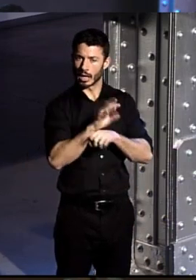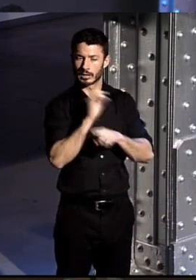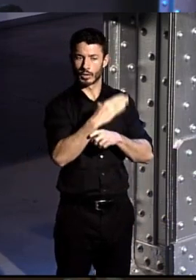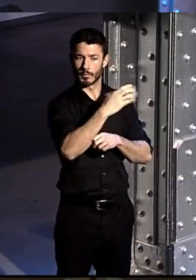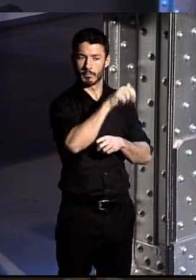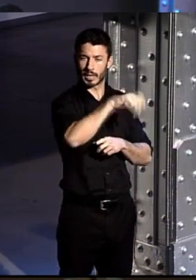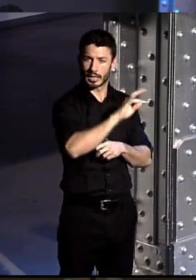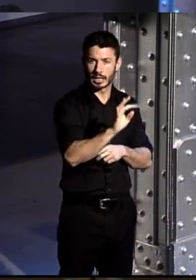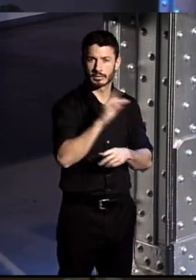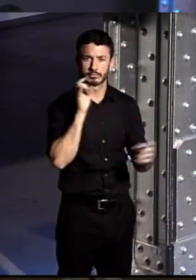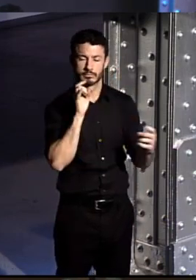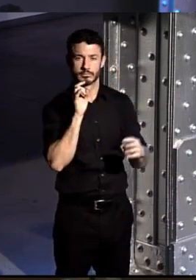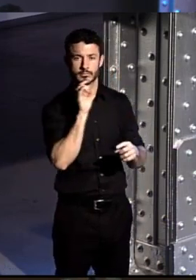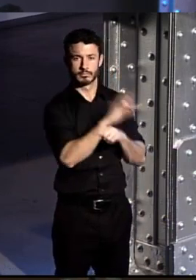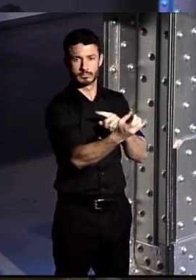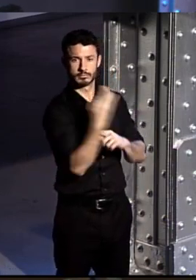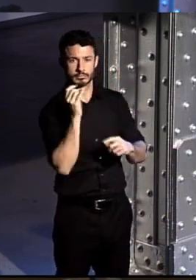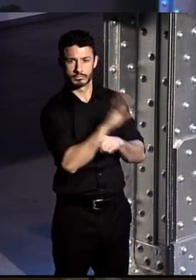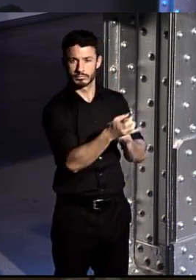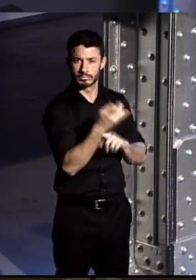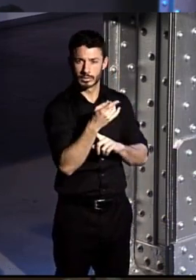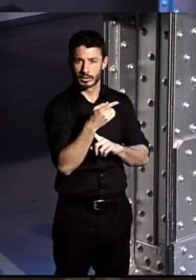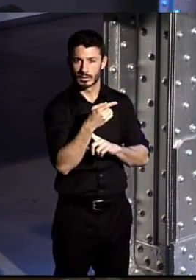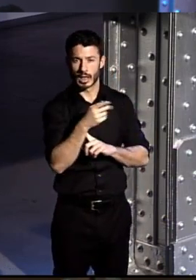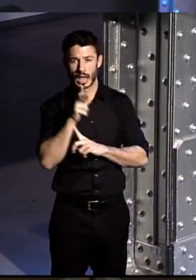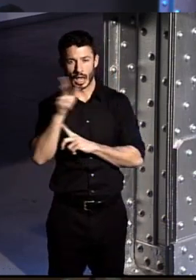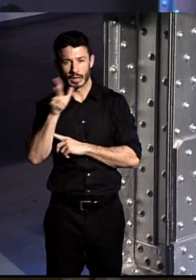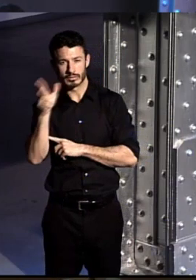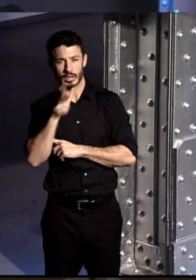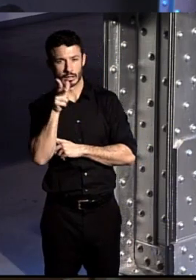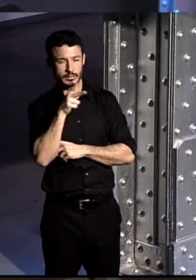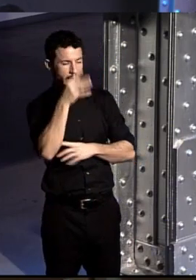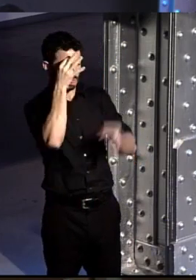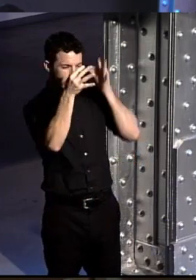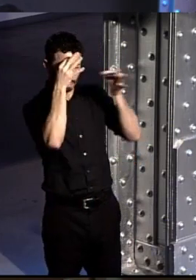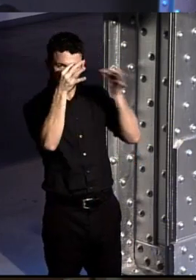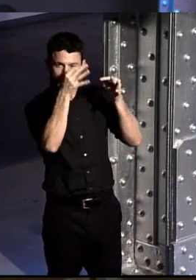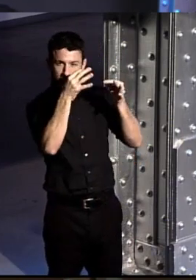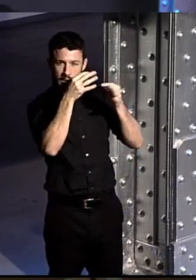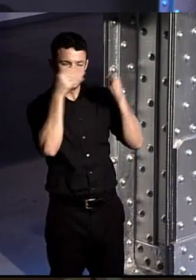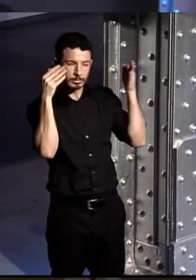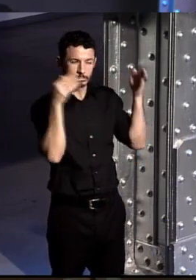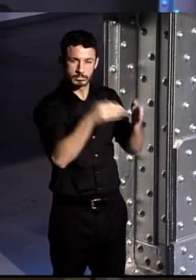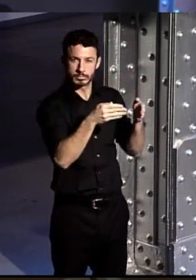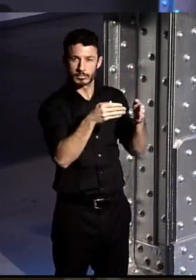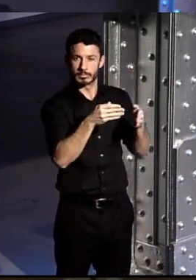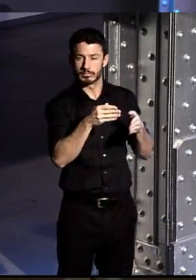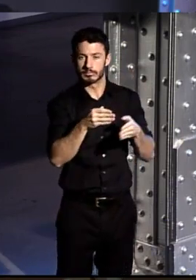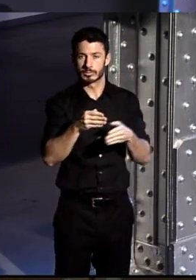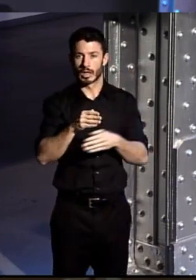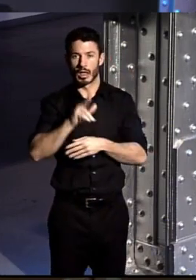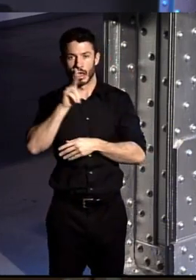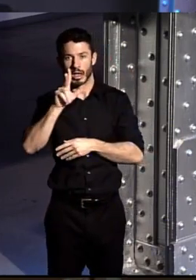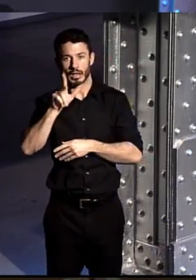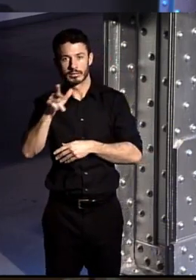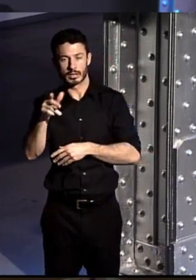Bennett, y está pendiente de cada detalle. Incluso hay algún momento en el que él se pone a hacer